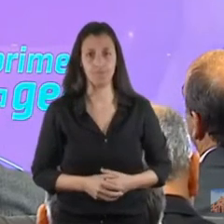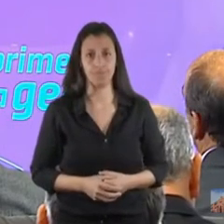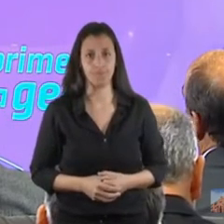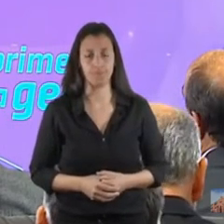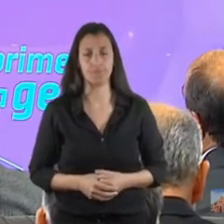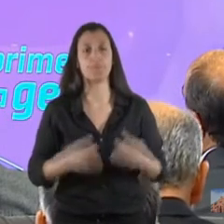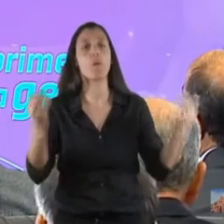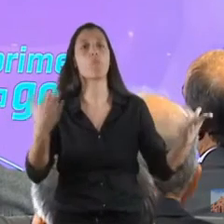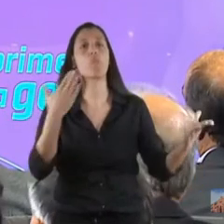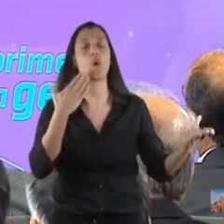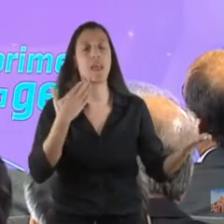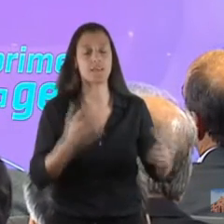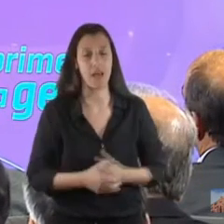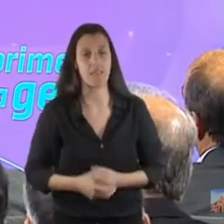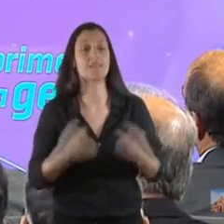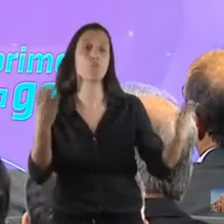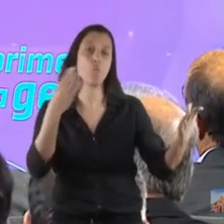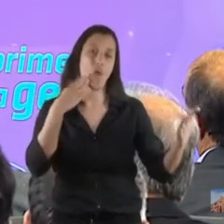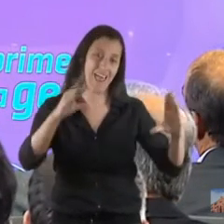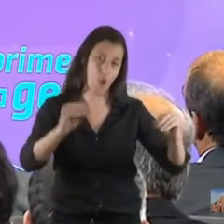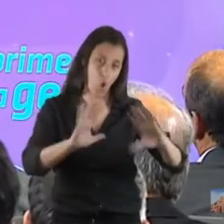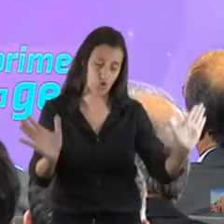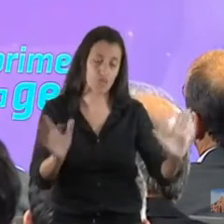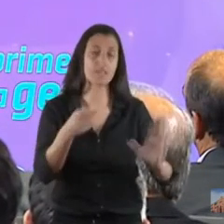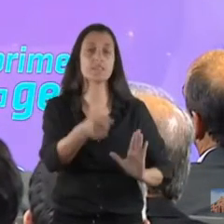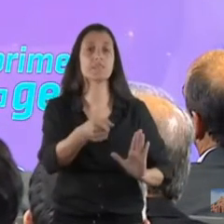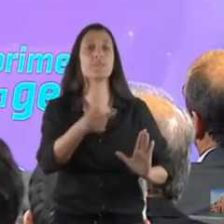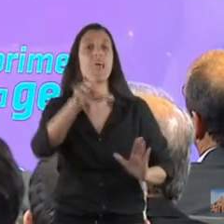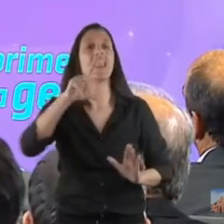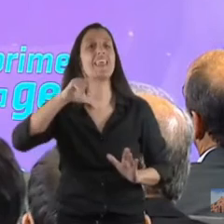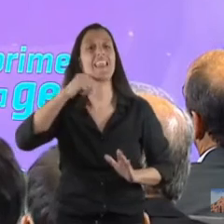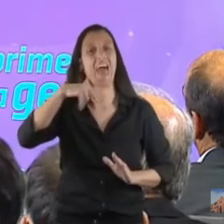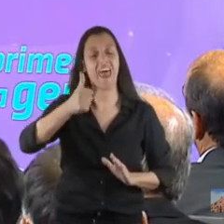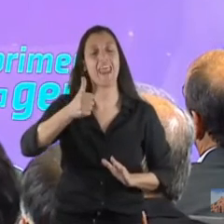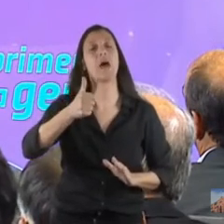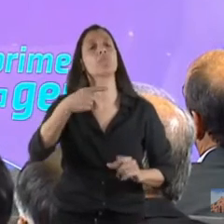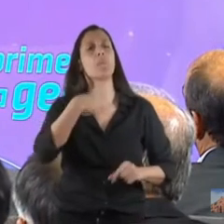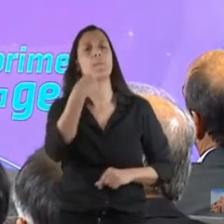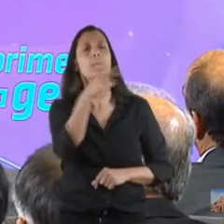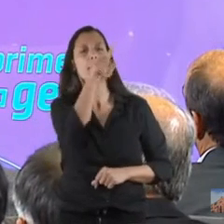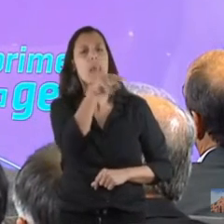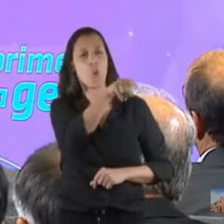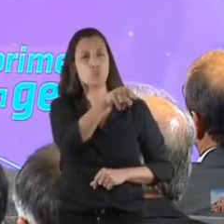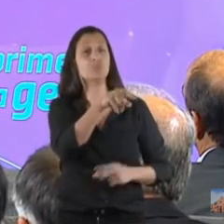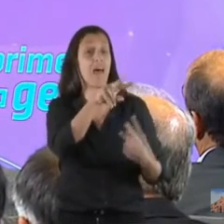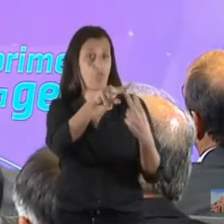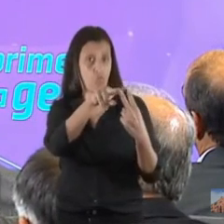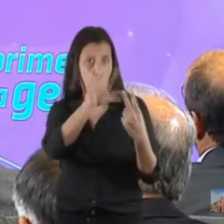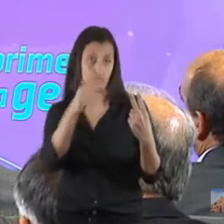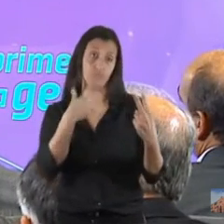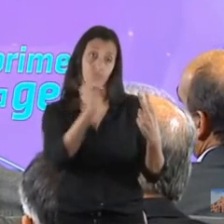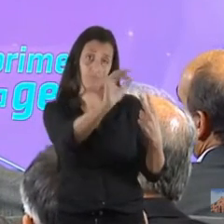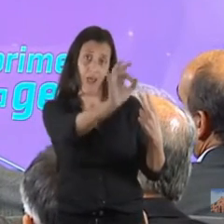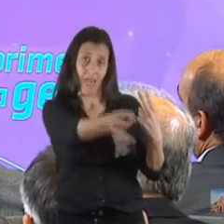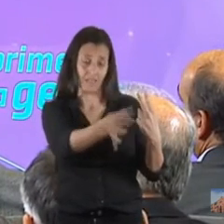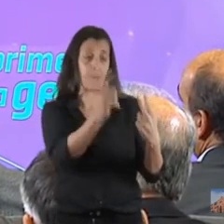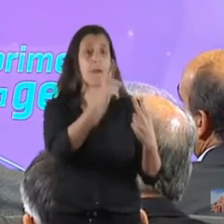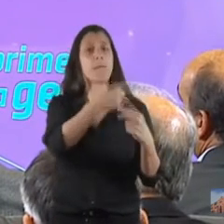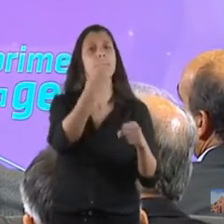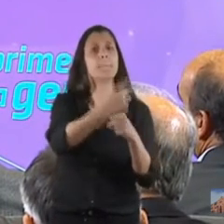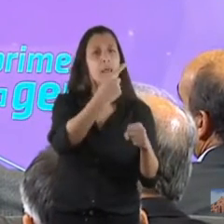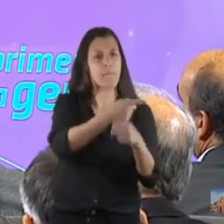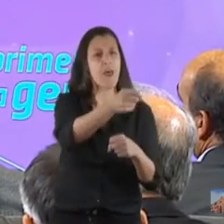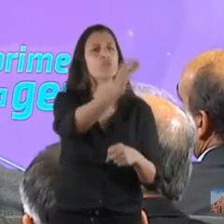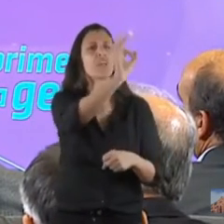buenas tardes buenas noches liliana franco la pregunta son dos avisos primero ya tiene el